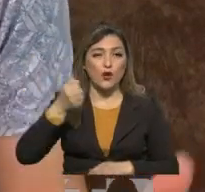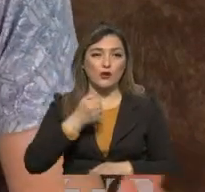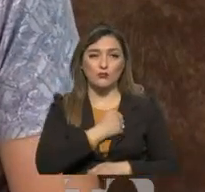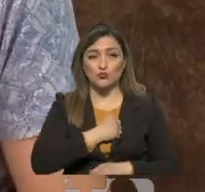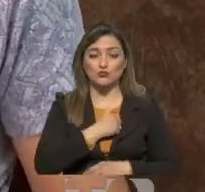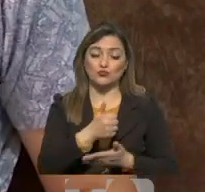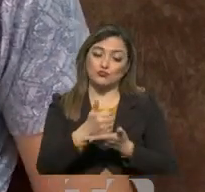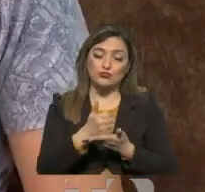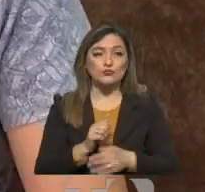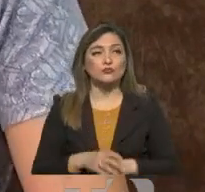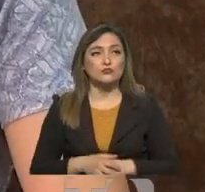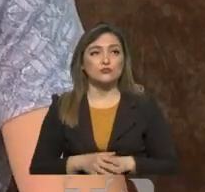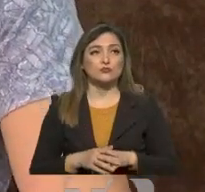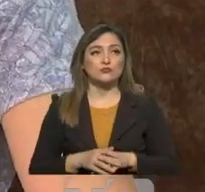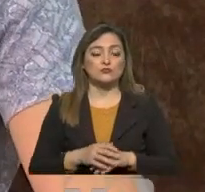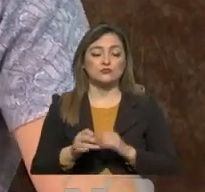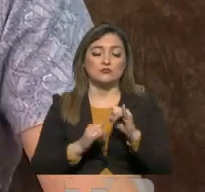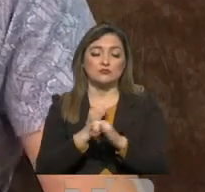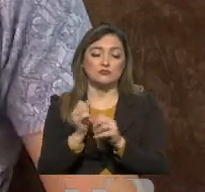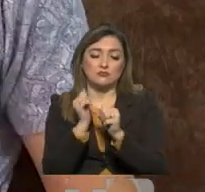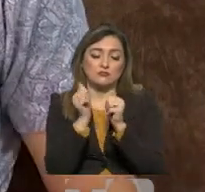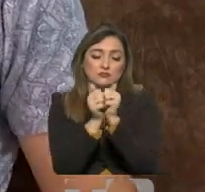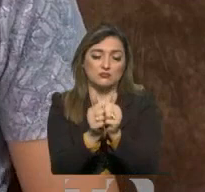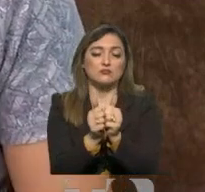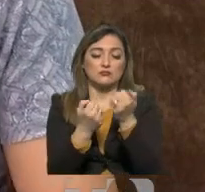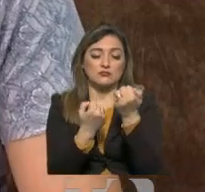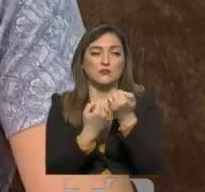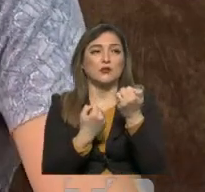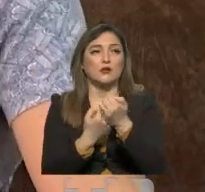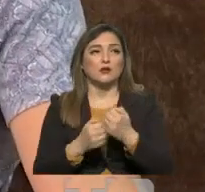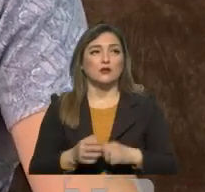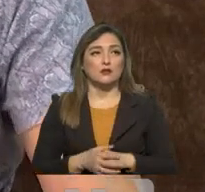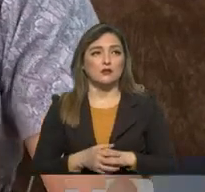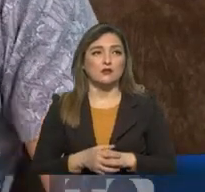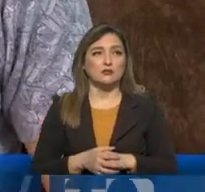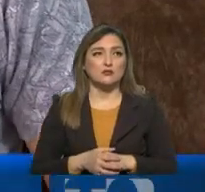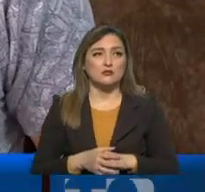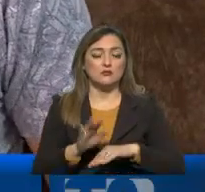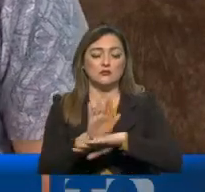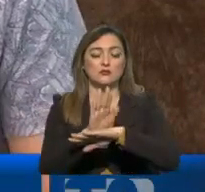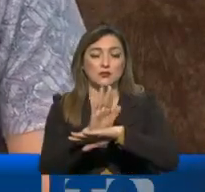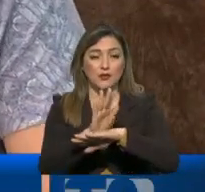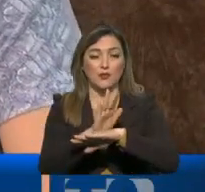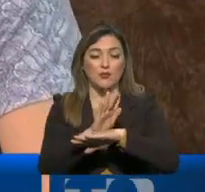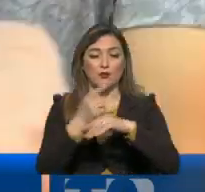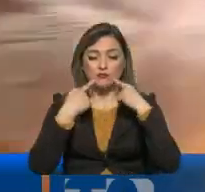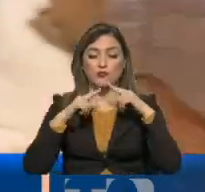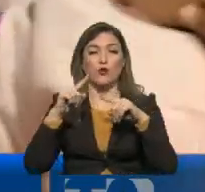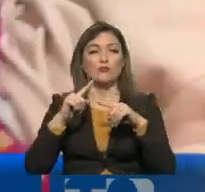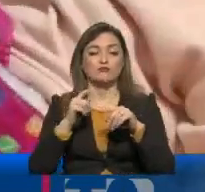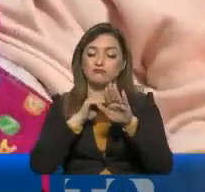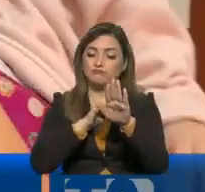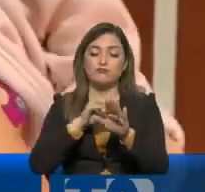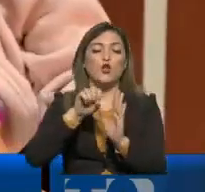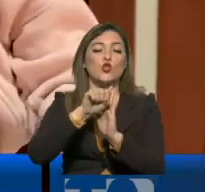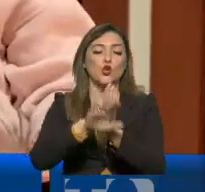y a la vez, pues si de pronto algún internacional desea unírsenos para realizar una teletón a favor de nuestra pequeña Noelia. En